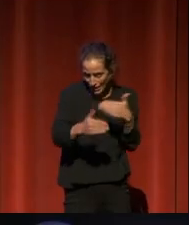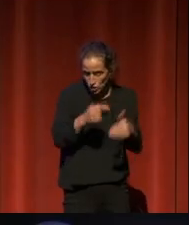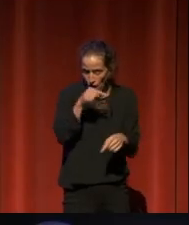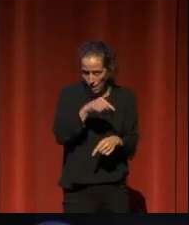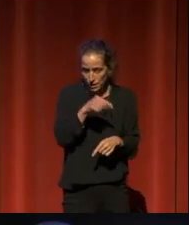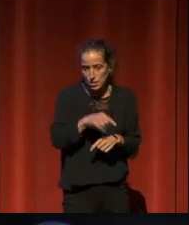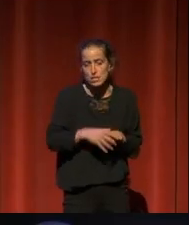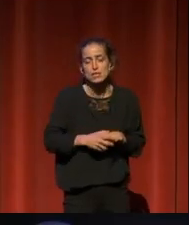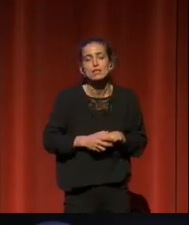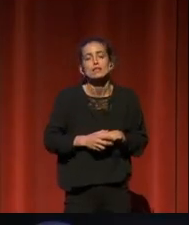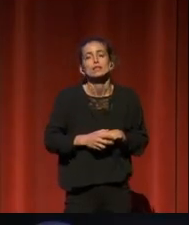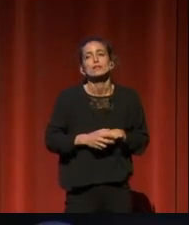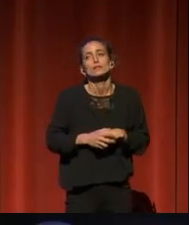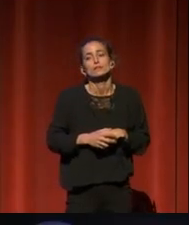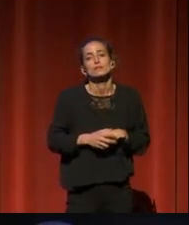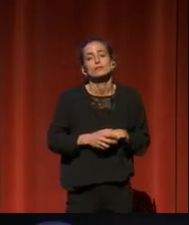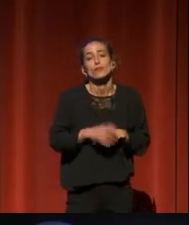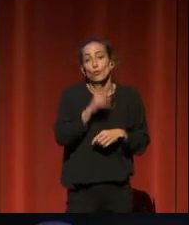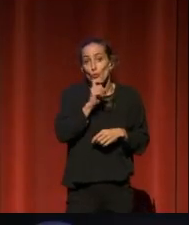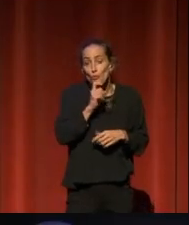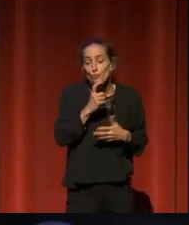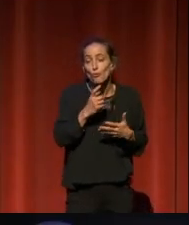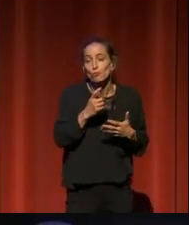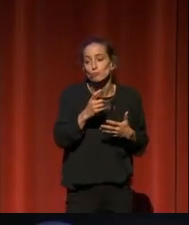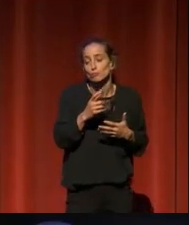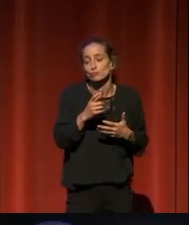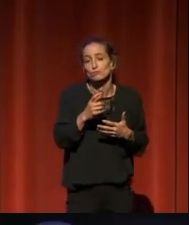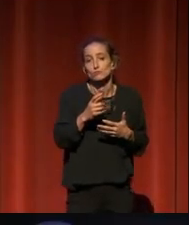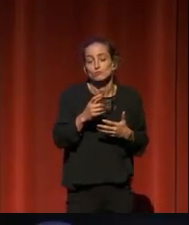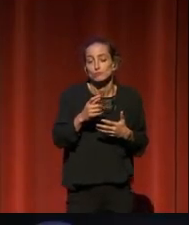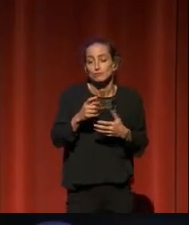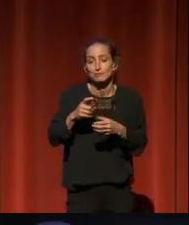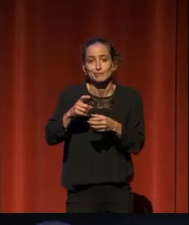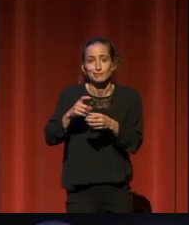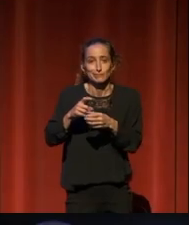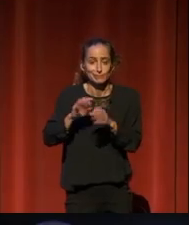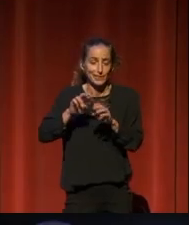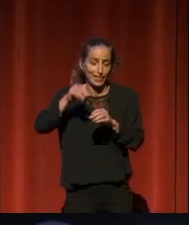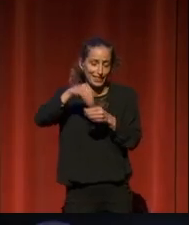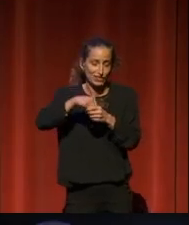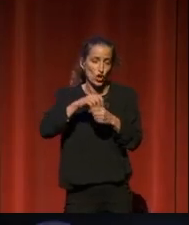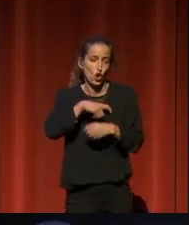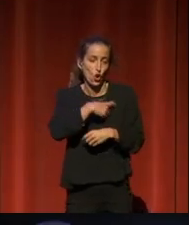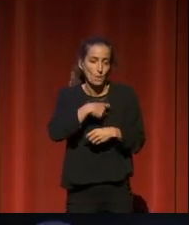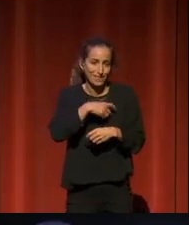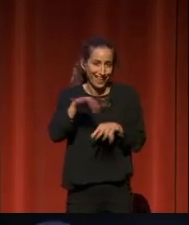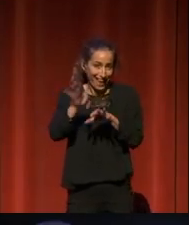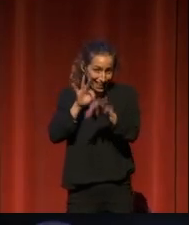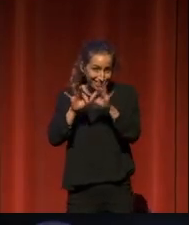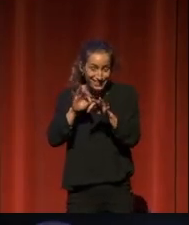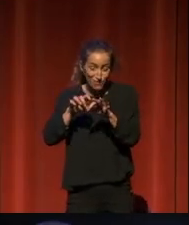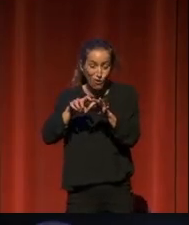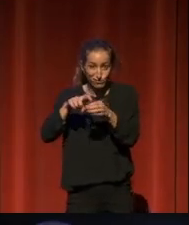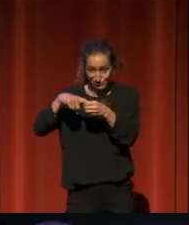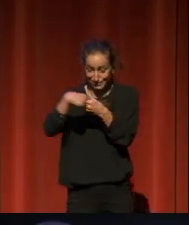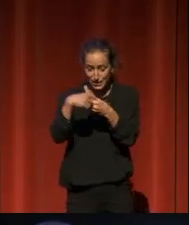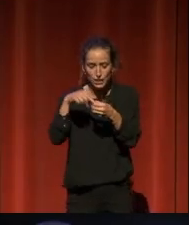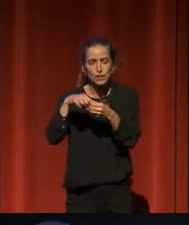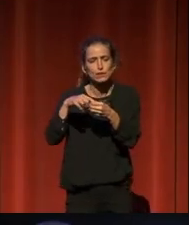trabajo juntando a los miembros del comité directivo y las